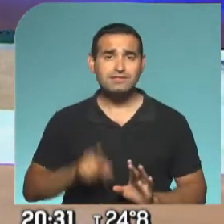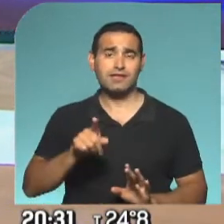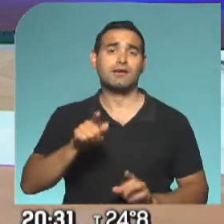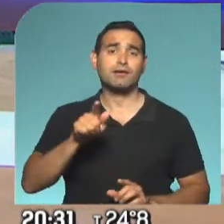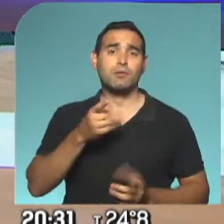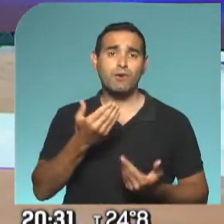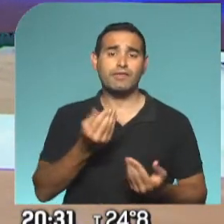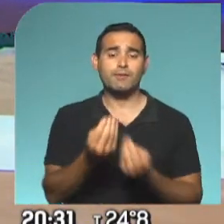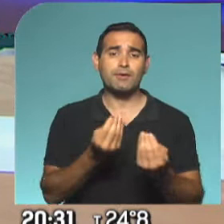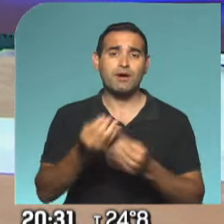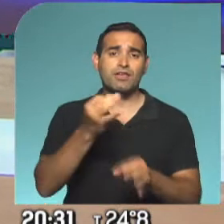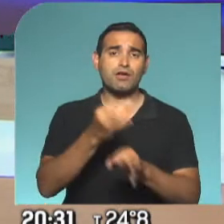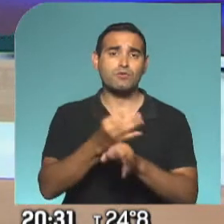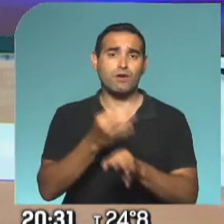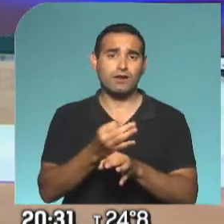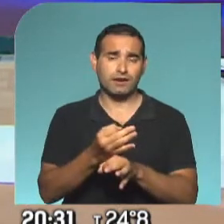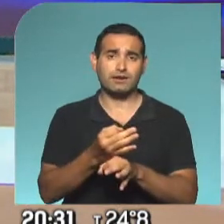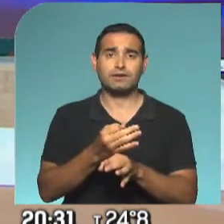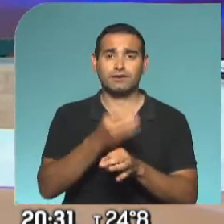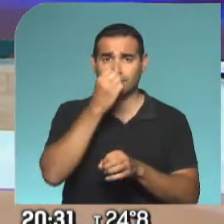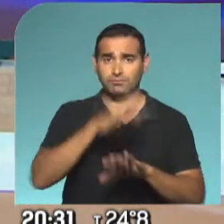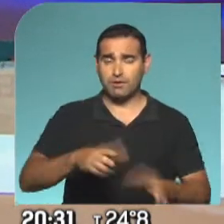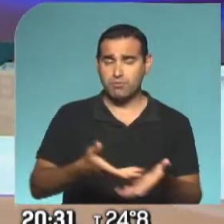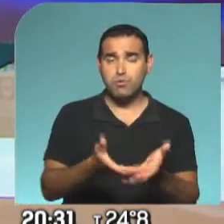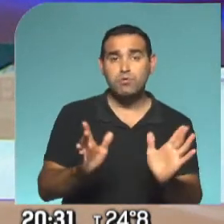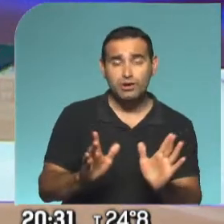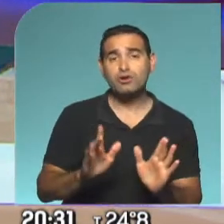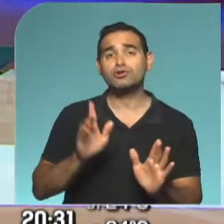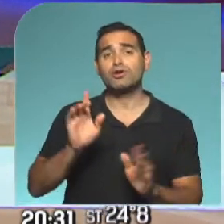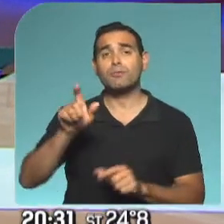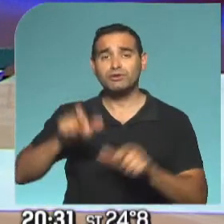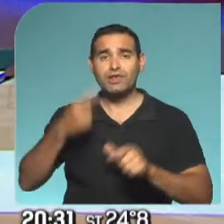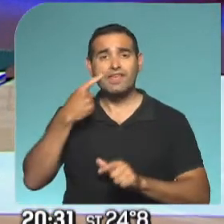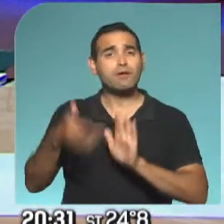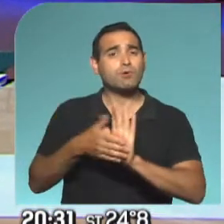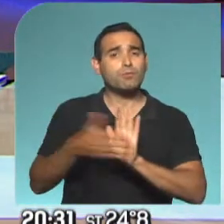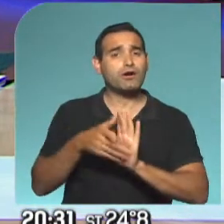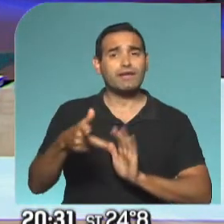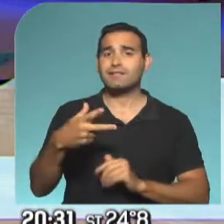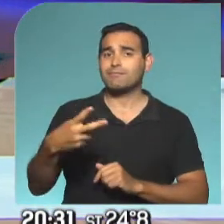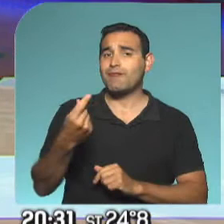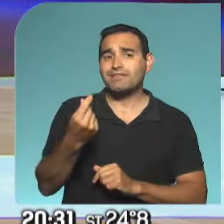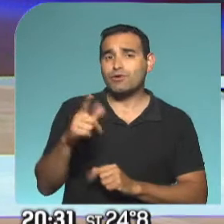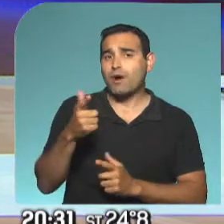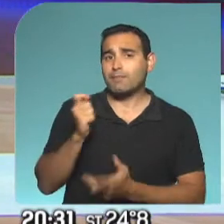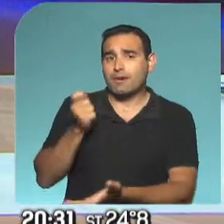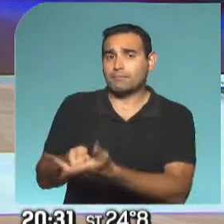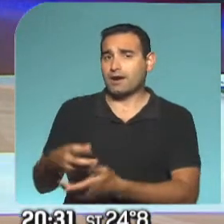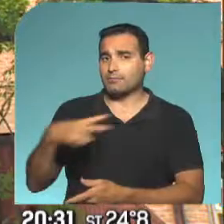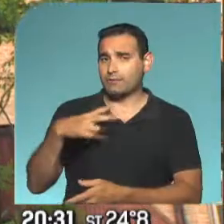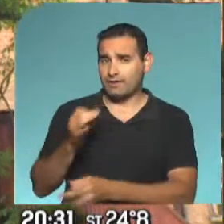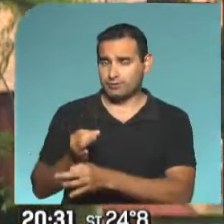reclamar vacantes en el nivel inicial de las escuelas públicas aquellos que demuestren no tener ingresos para acceder a los colegios